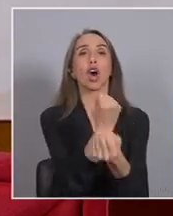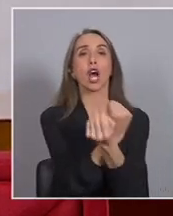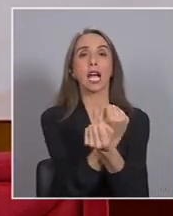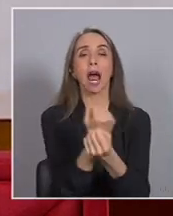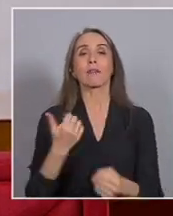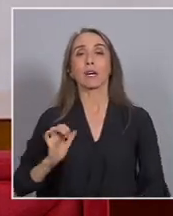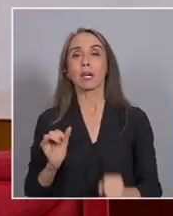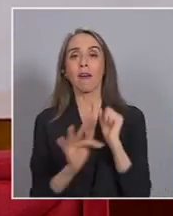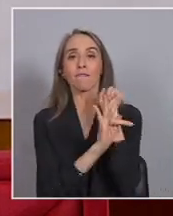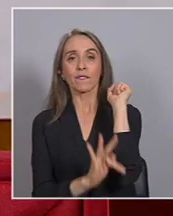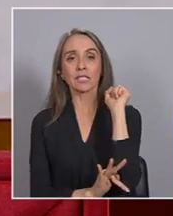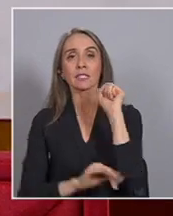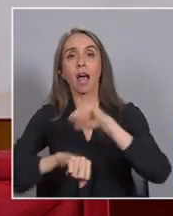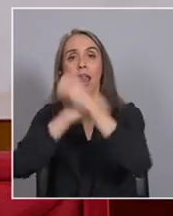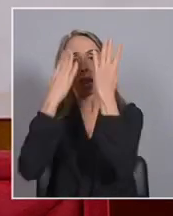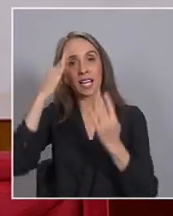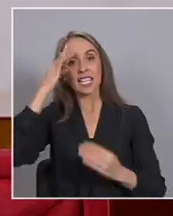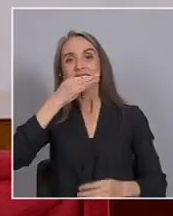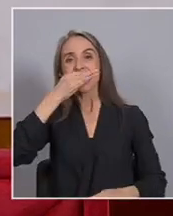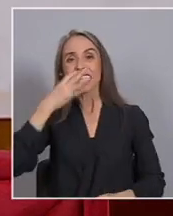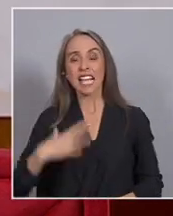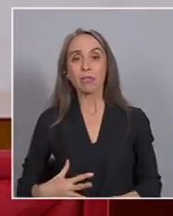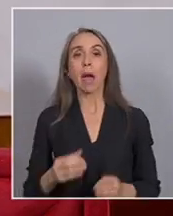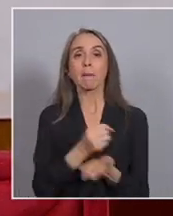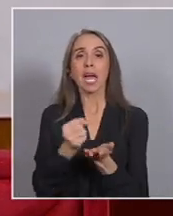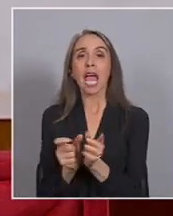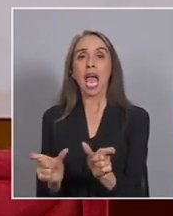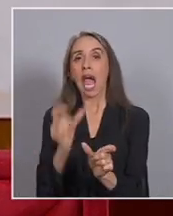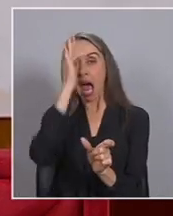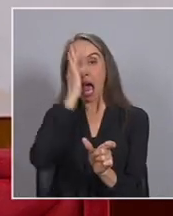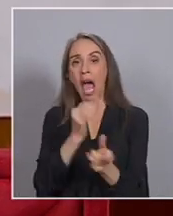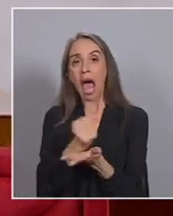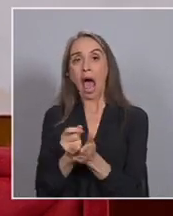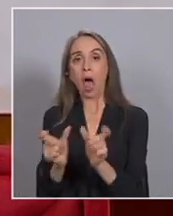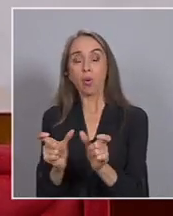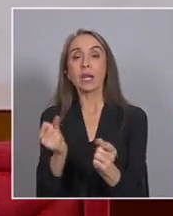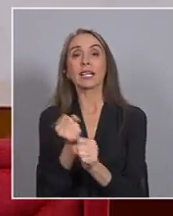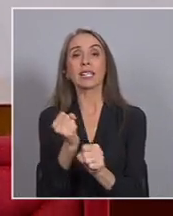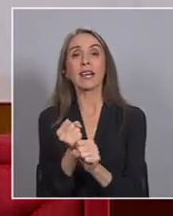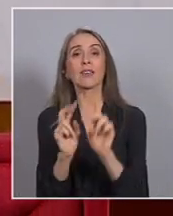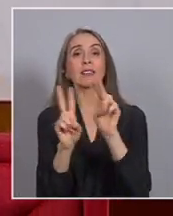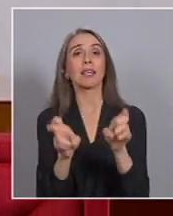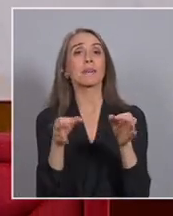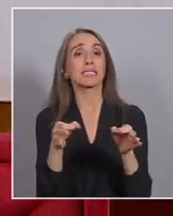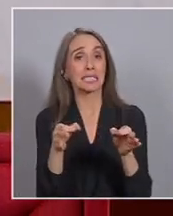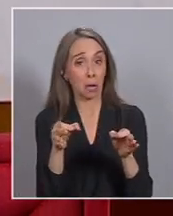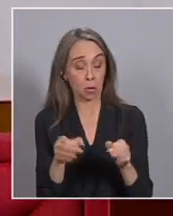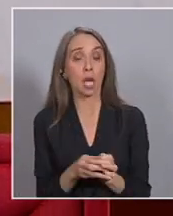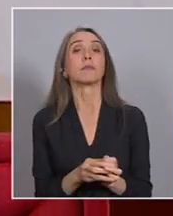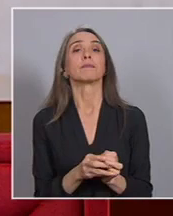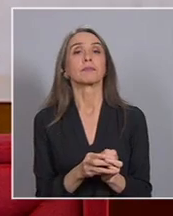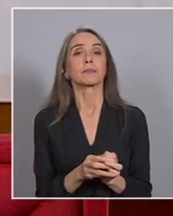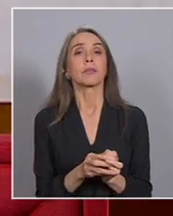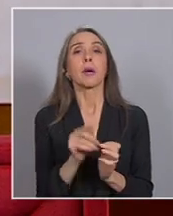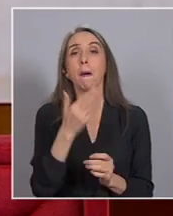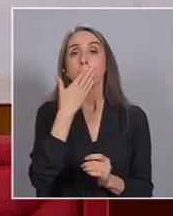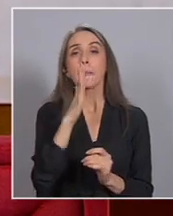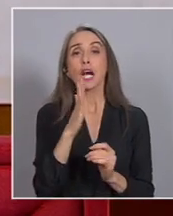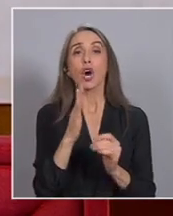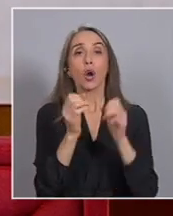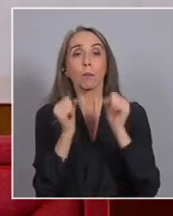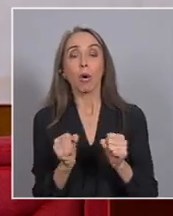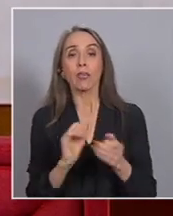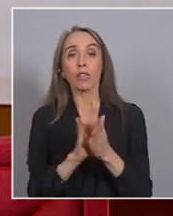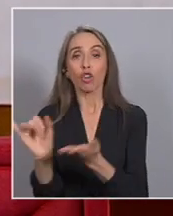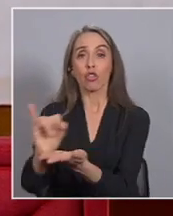de los fiscales y de gendarmería, así como también de aduana y otros organismos que trabajan en este campo. Con ello, hemos mejorado las capacidades